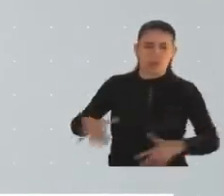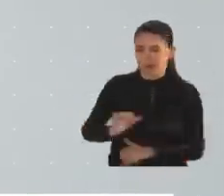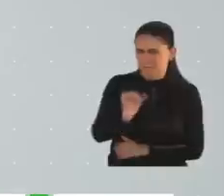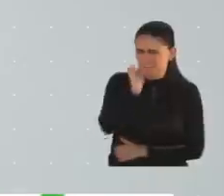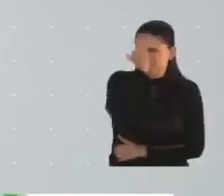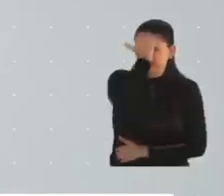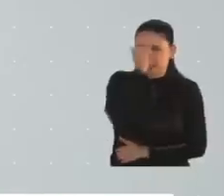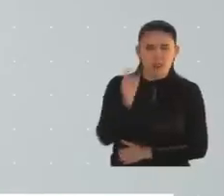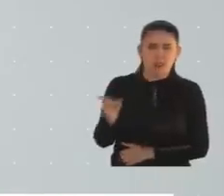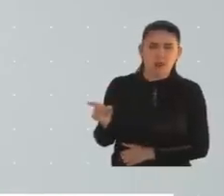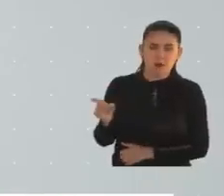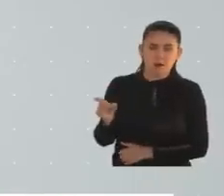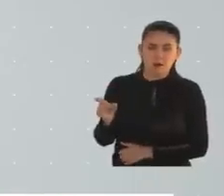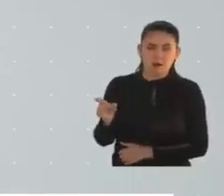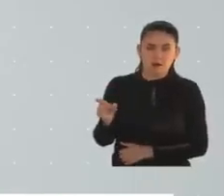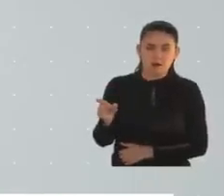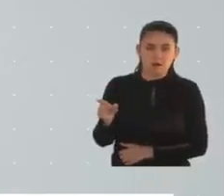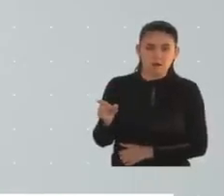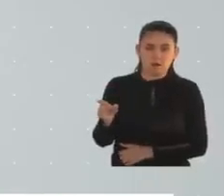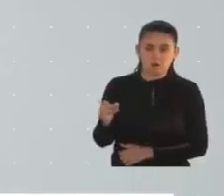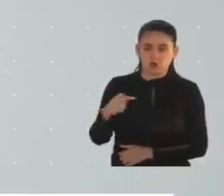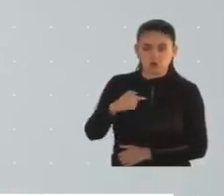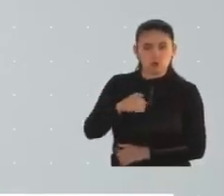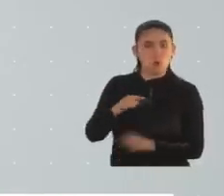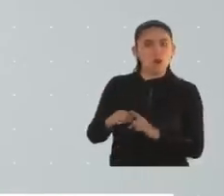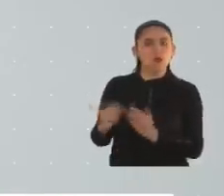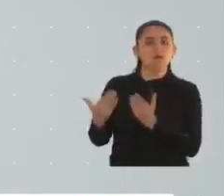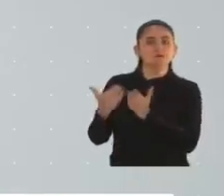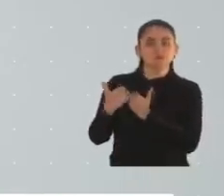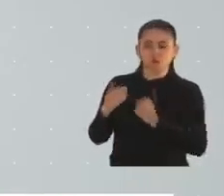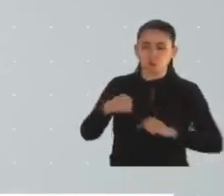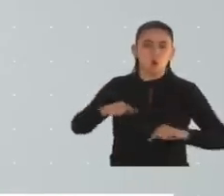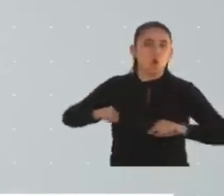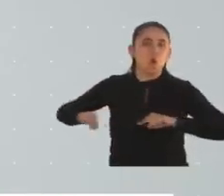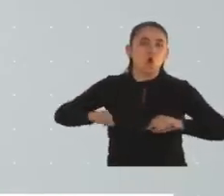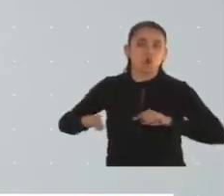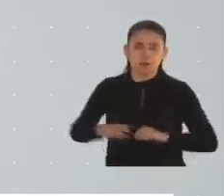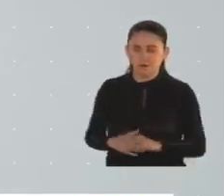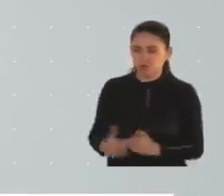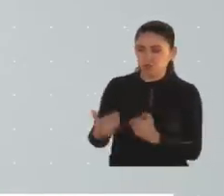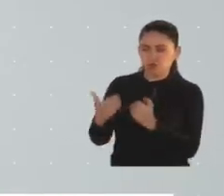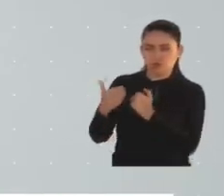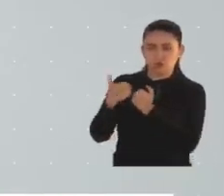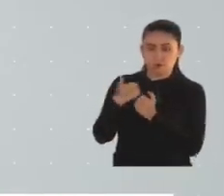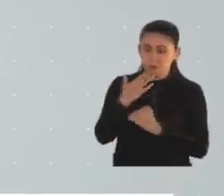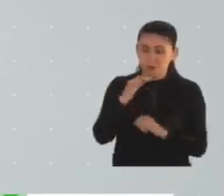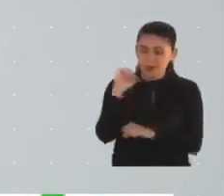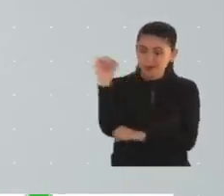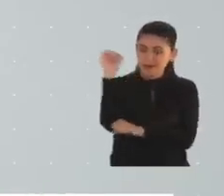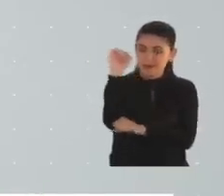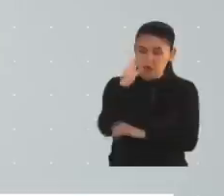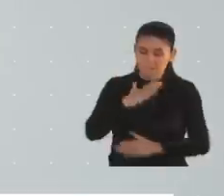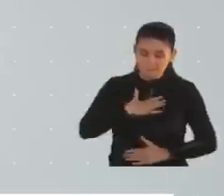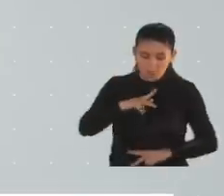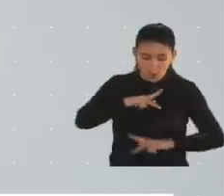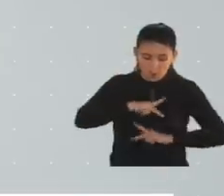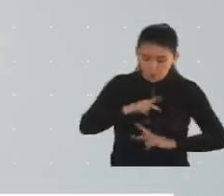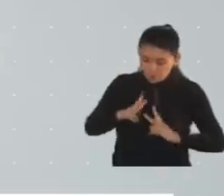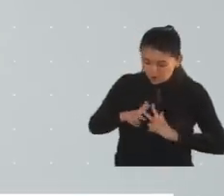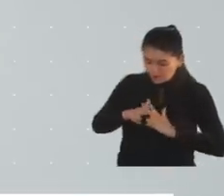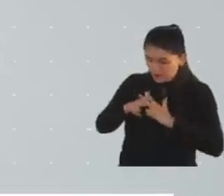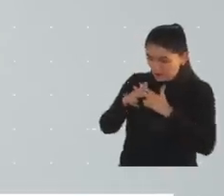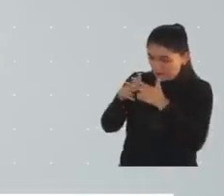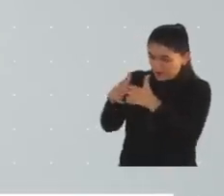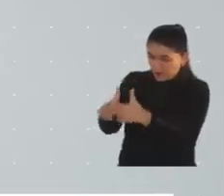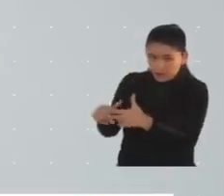que si usted no coordinaba, si usted no prestaba su vehículo automotor, créame que